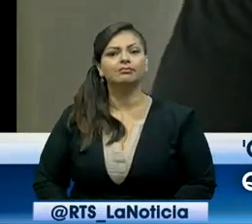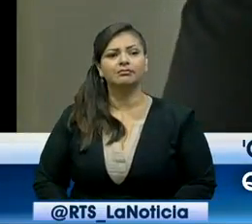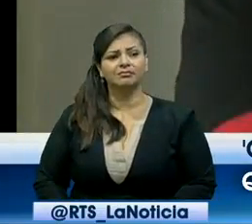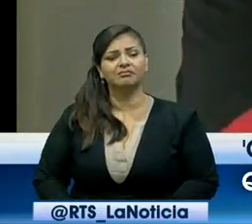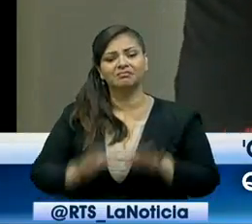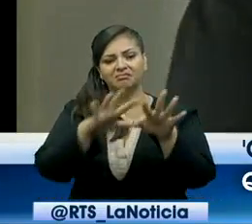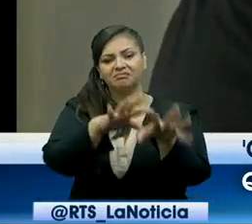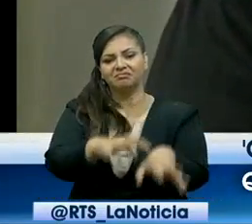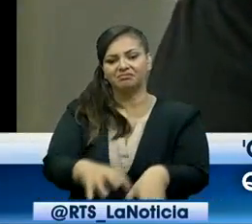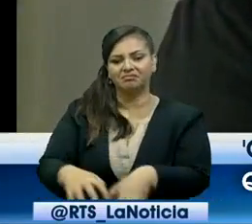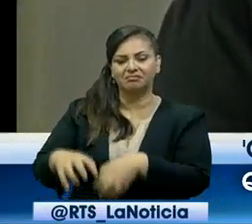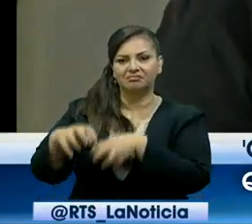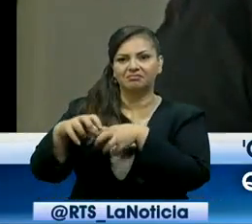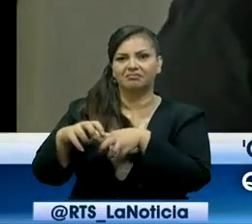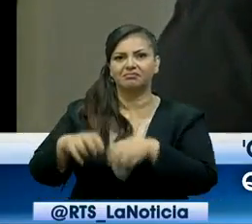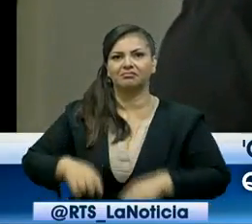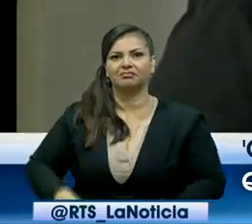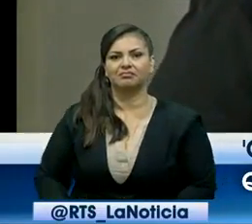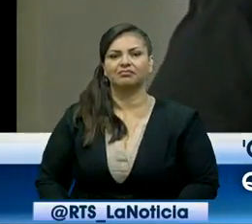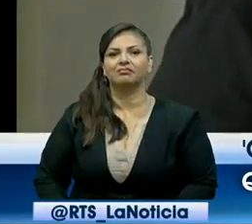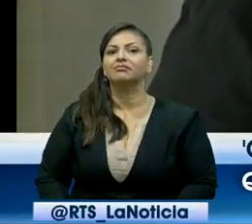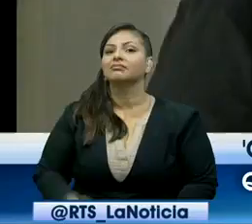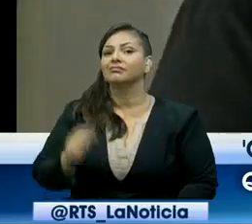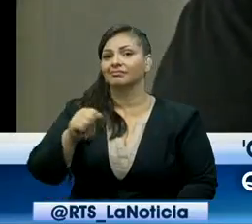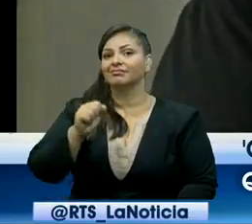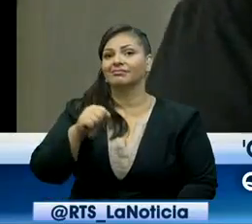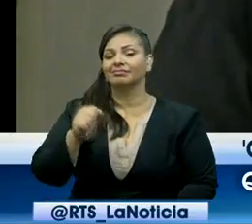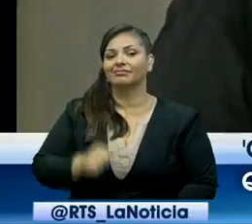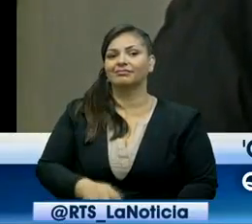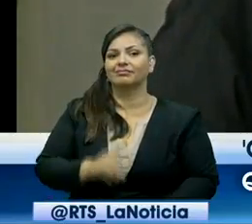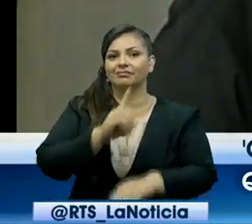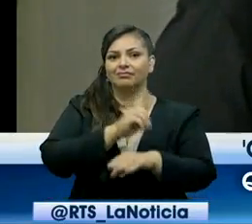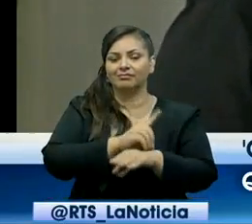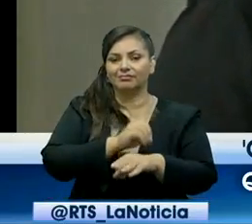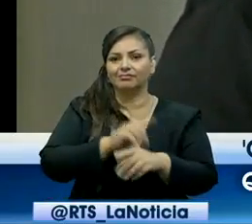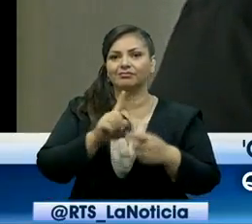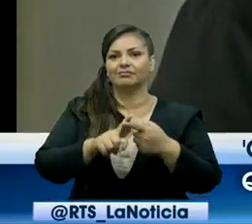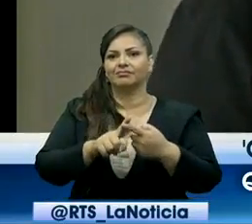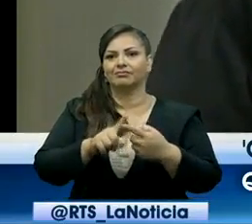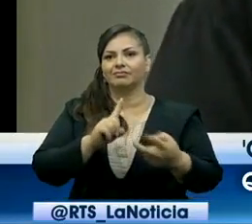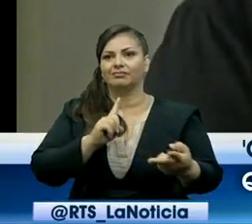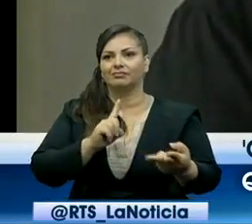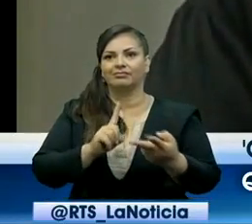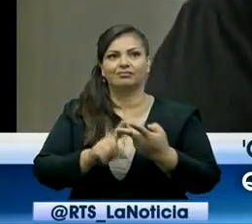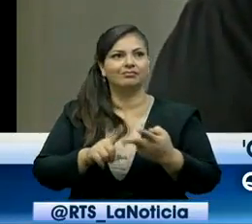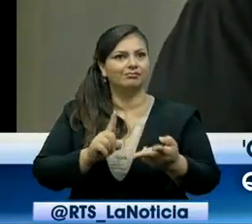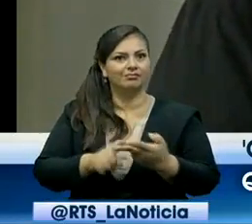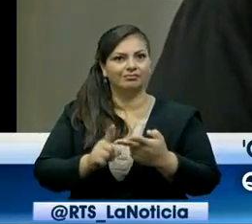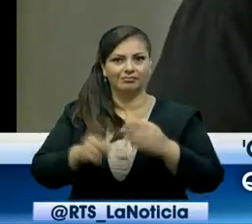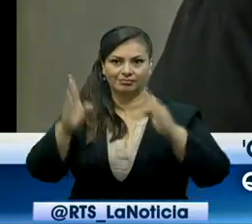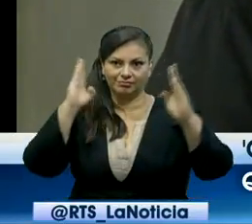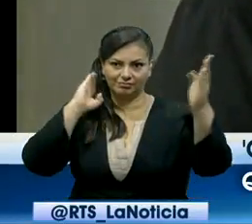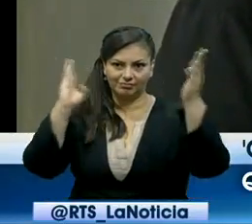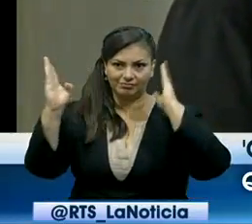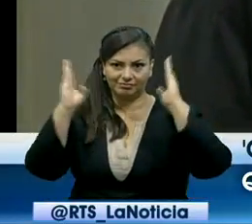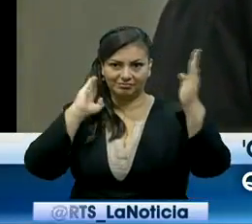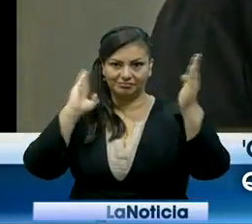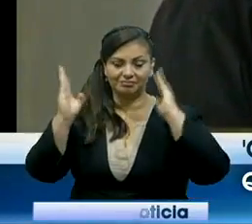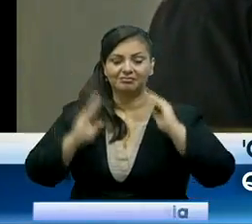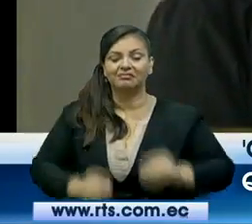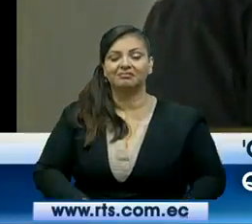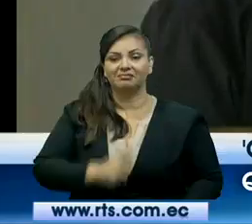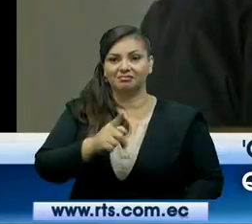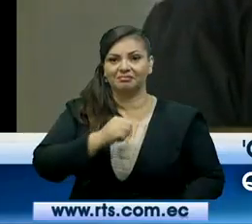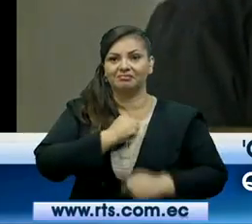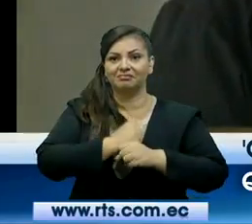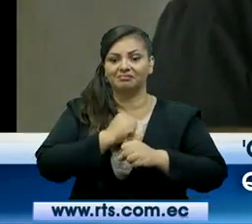lógico del doble el vago yo eran los los transportadores de este este grano de té broma cacao y